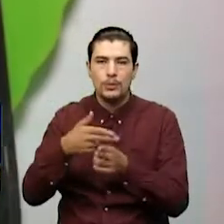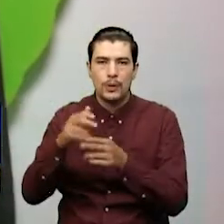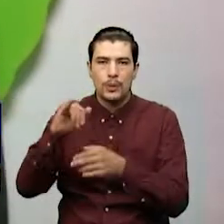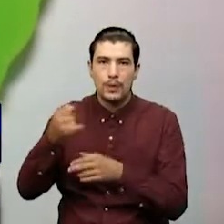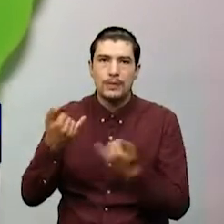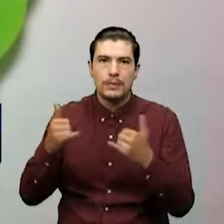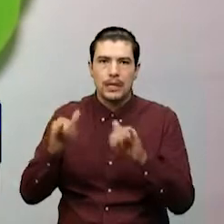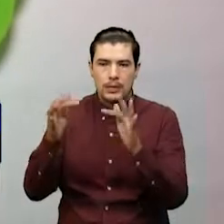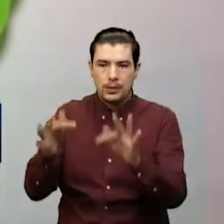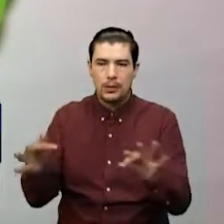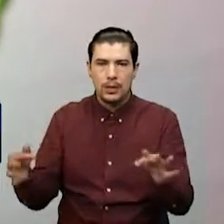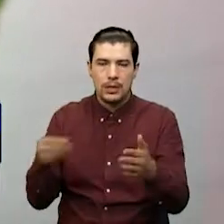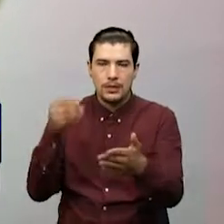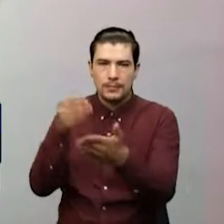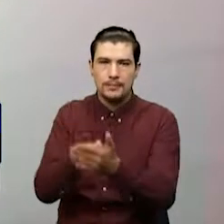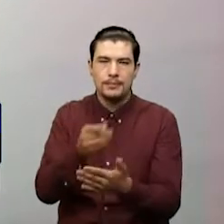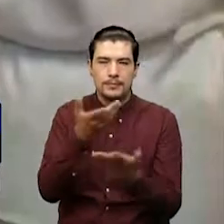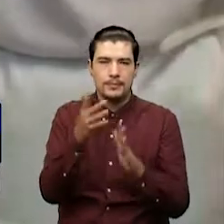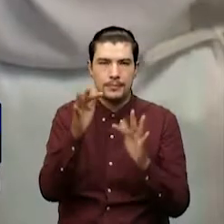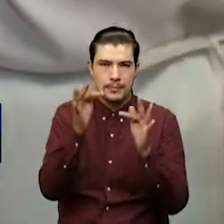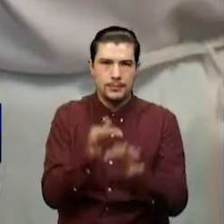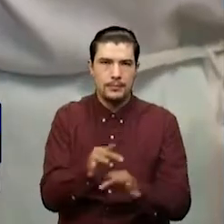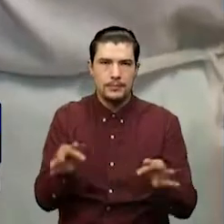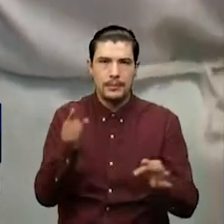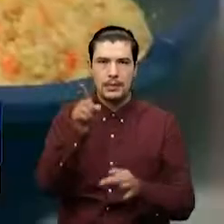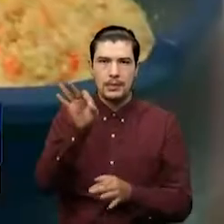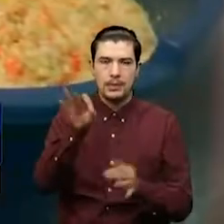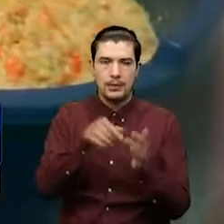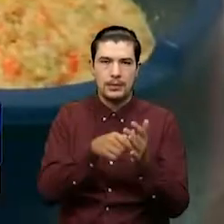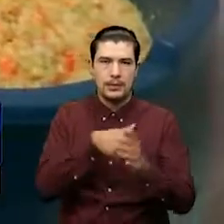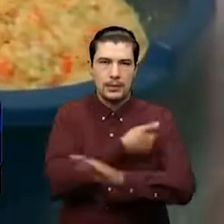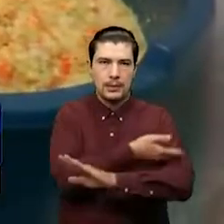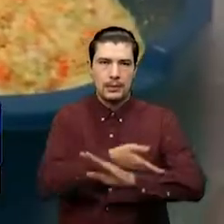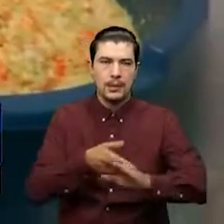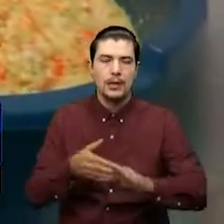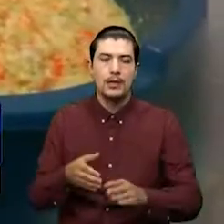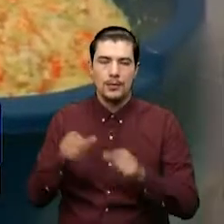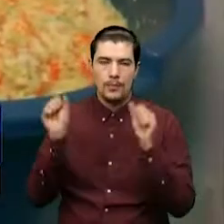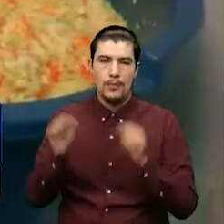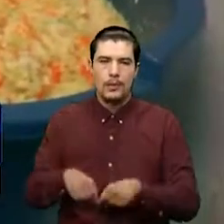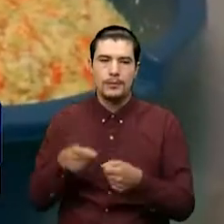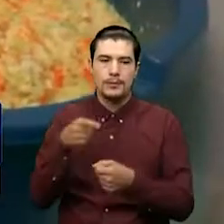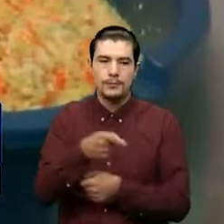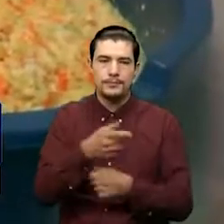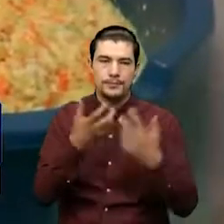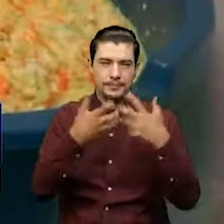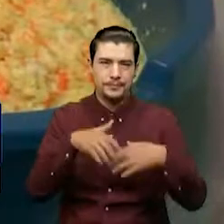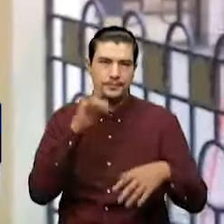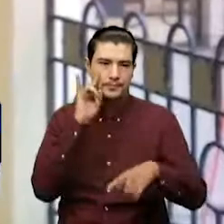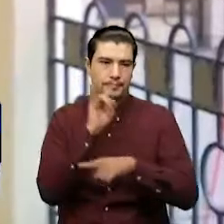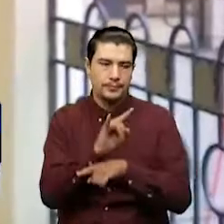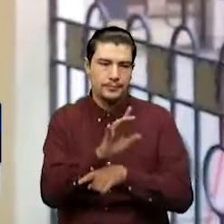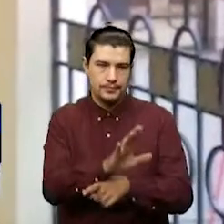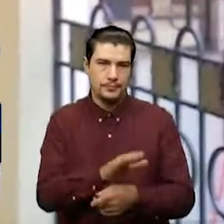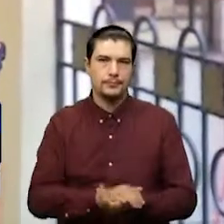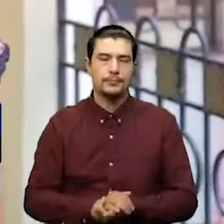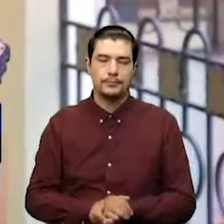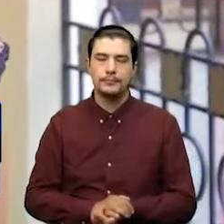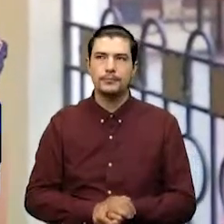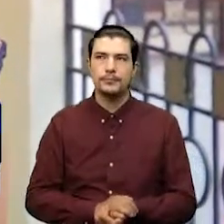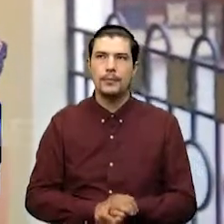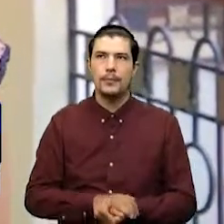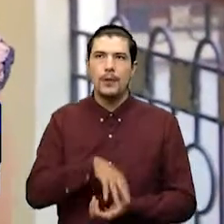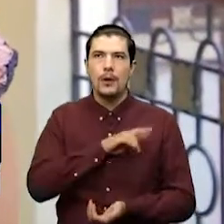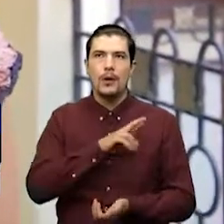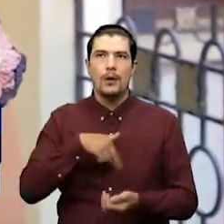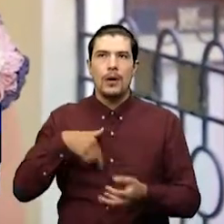por alrededor de los 13 mil millones de pesos autorizados por la interventoría ya lo demás creemos que